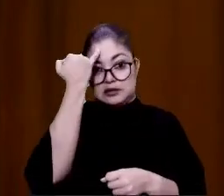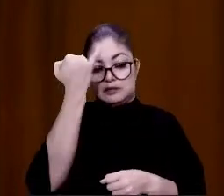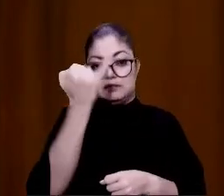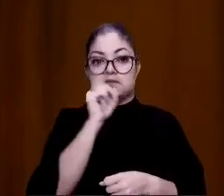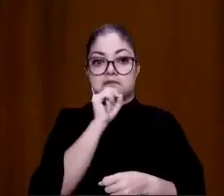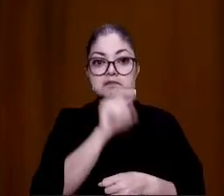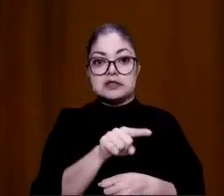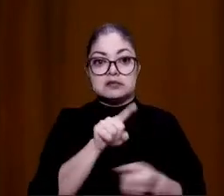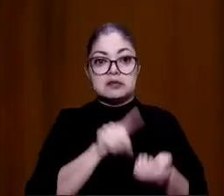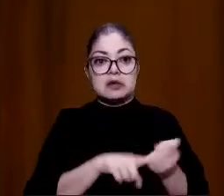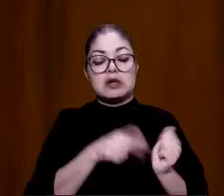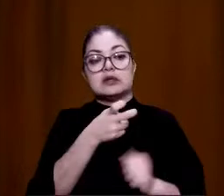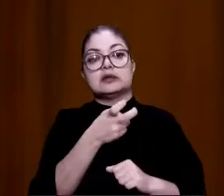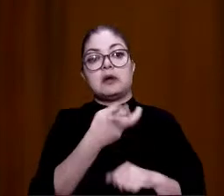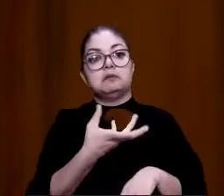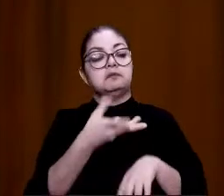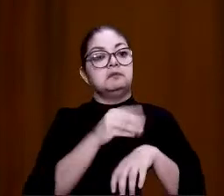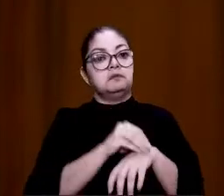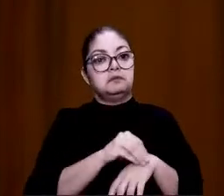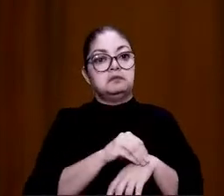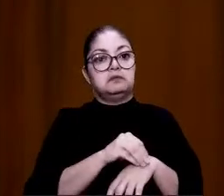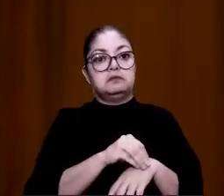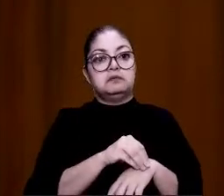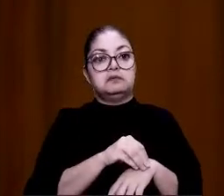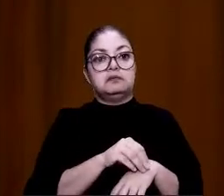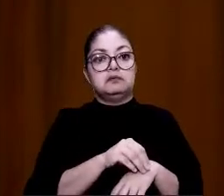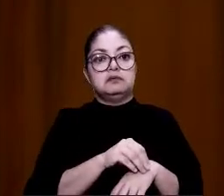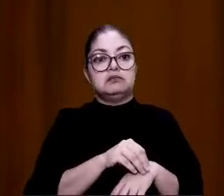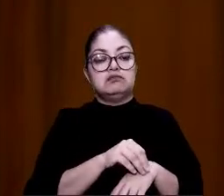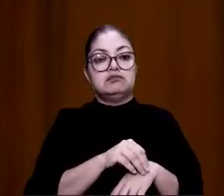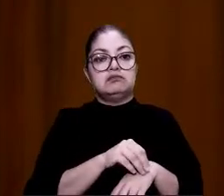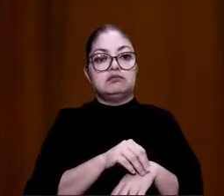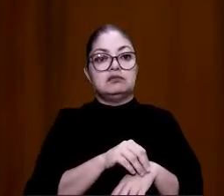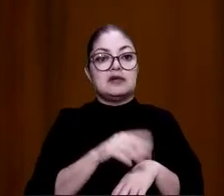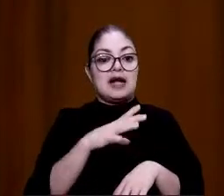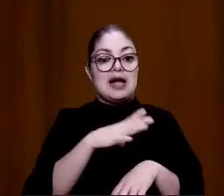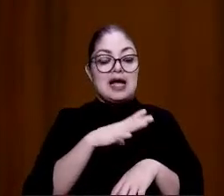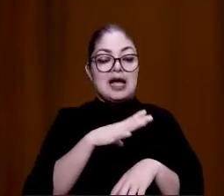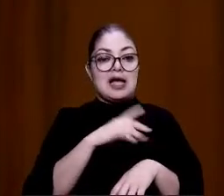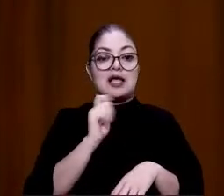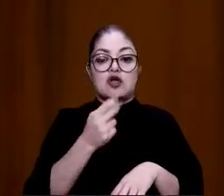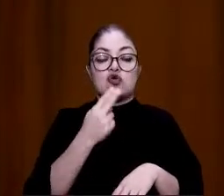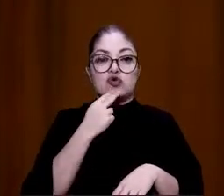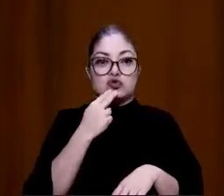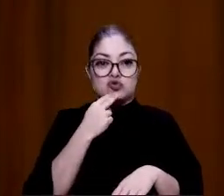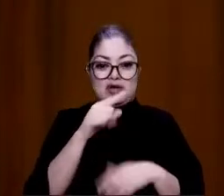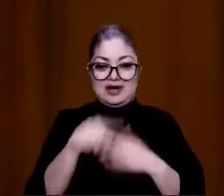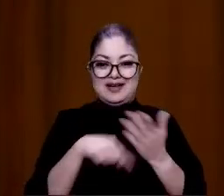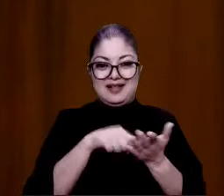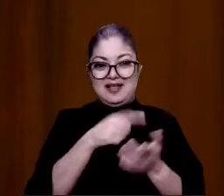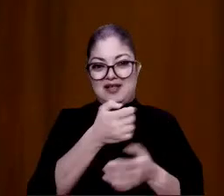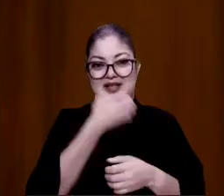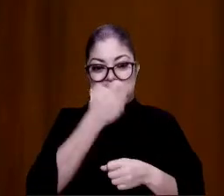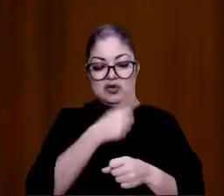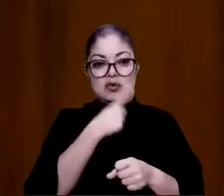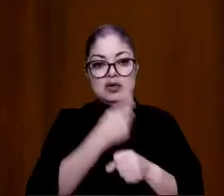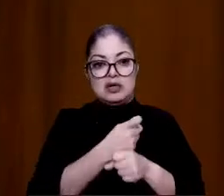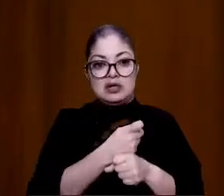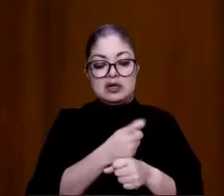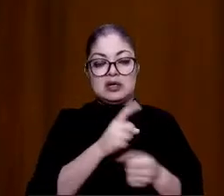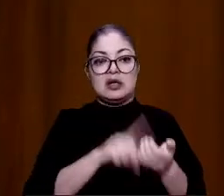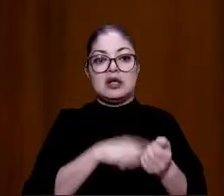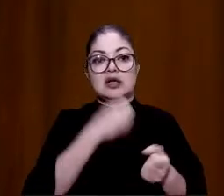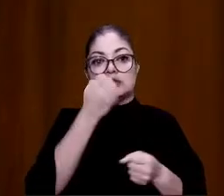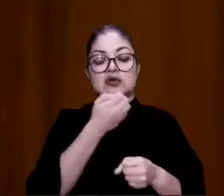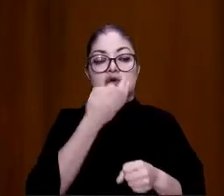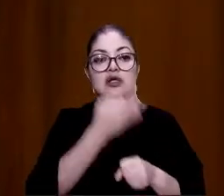y lo cual permite que haya el uso de los usuarios de estos planteles, sobre todo estudiantes